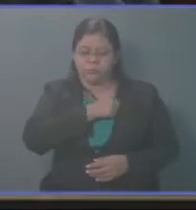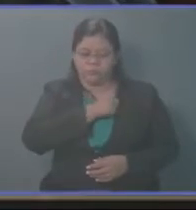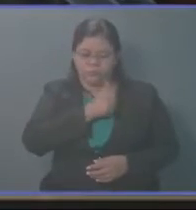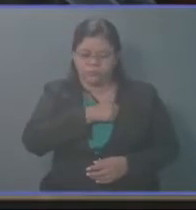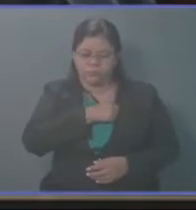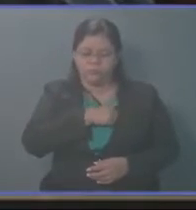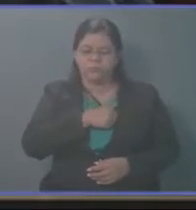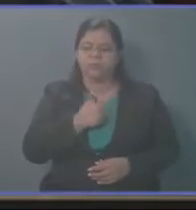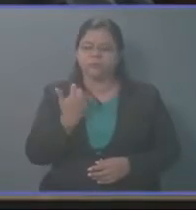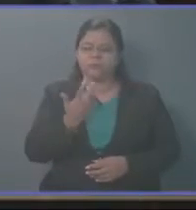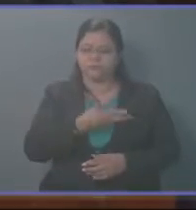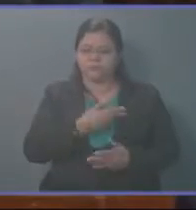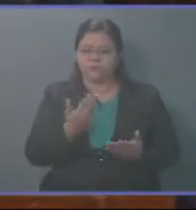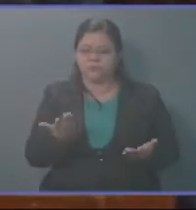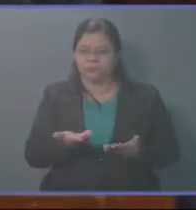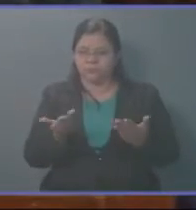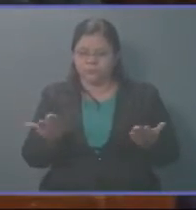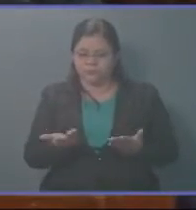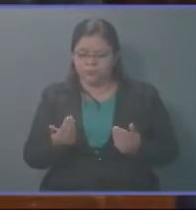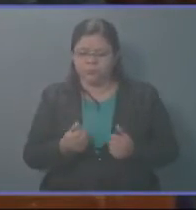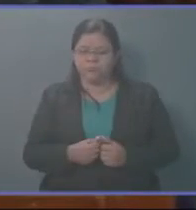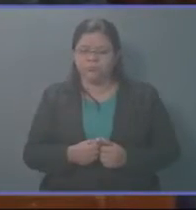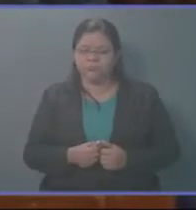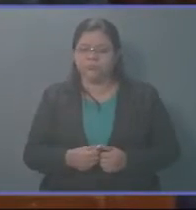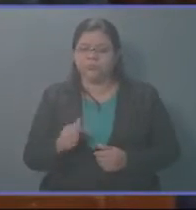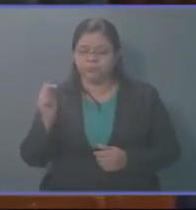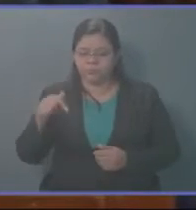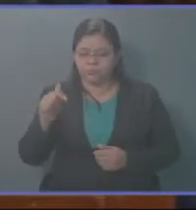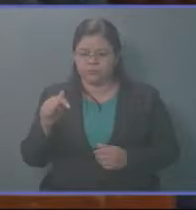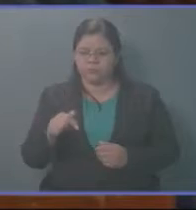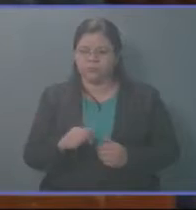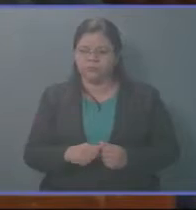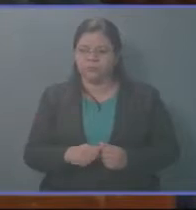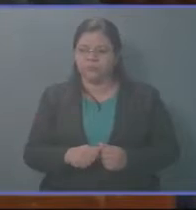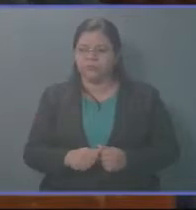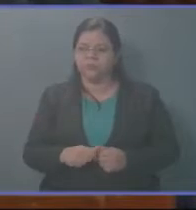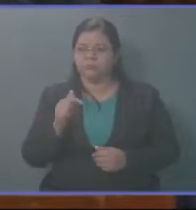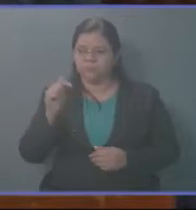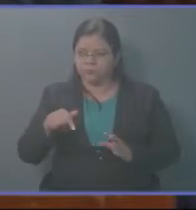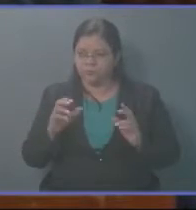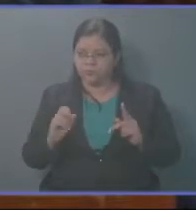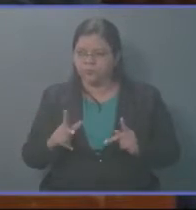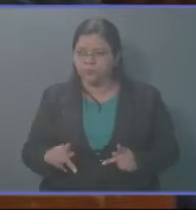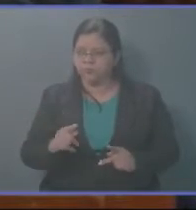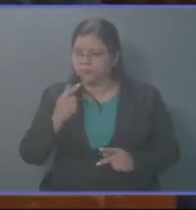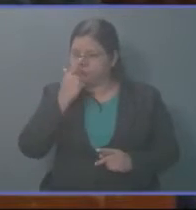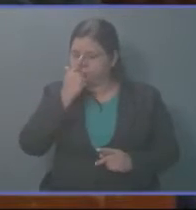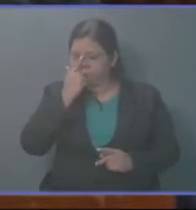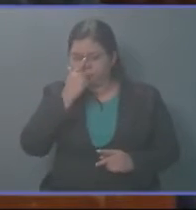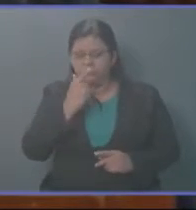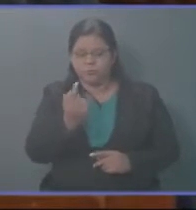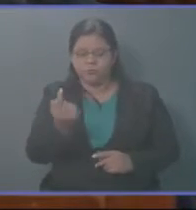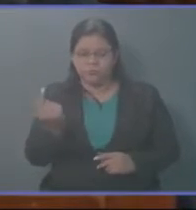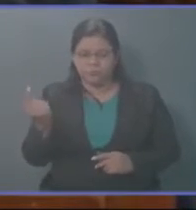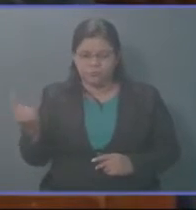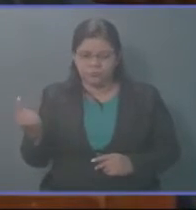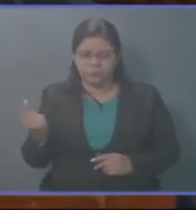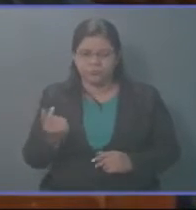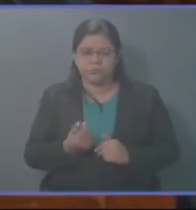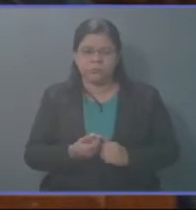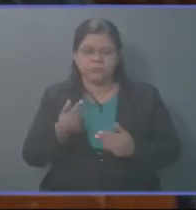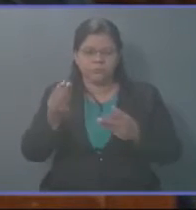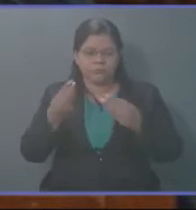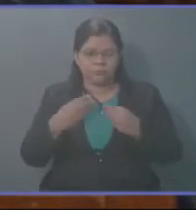Y eso lo estamos haciendo desde este espacio que los ciudadanos nos han dado para